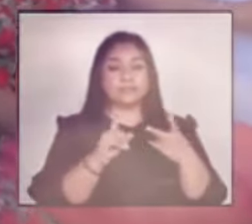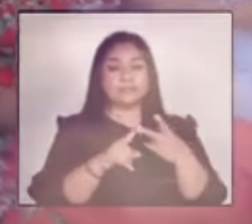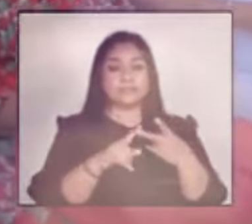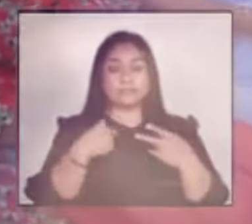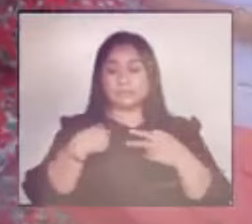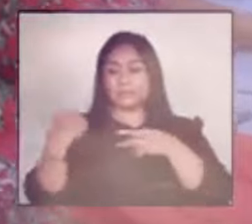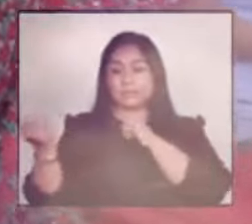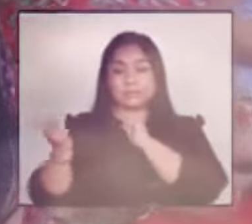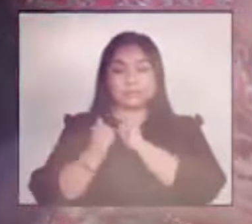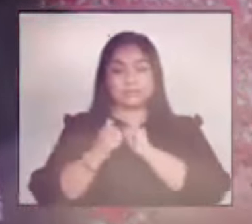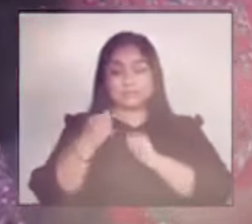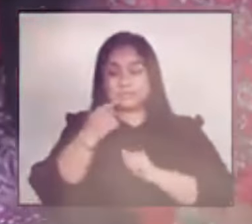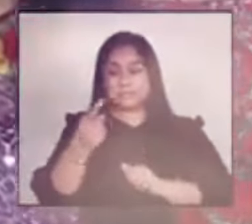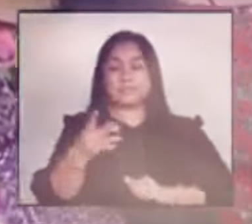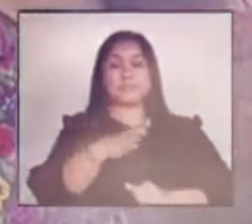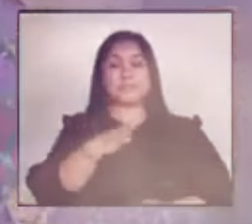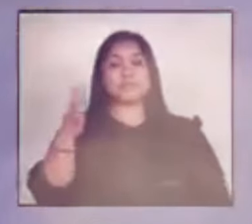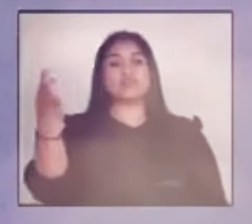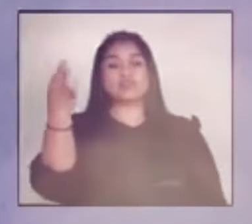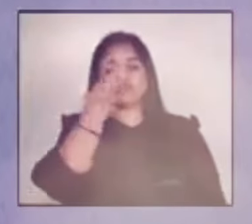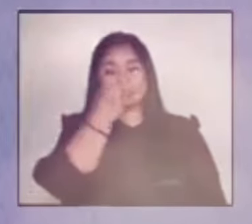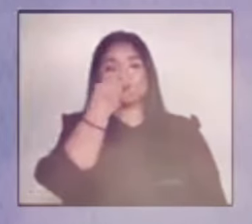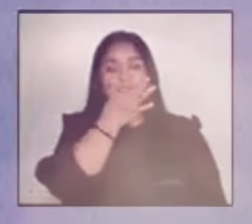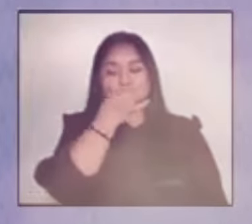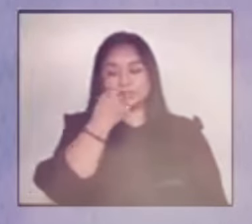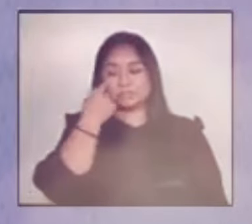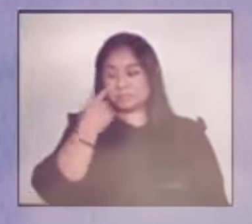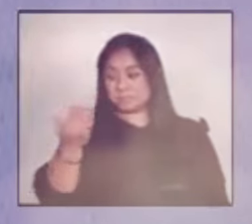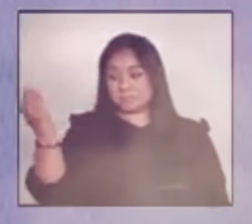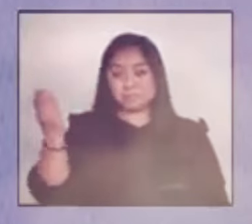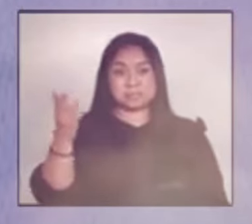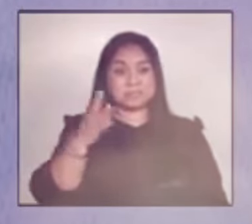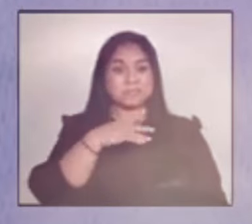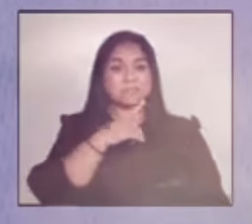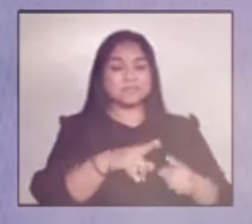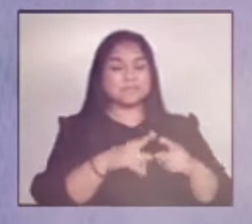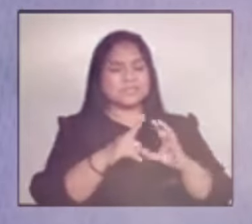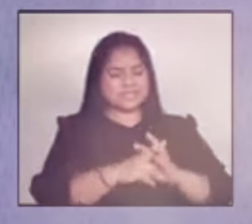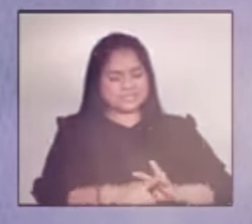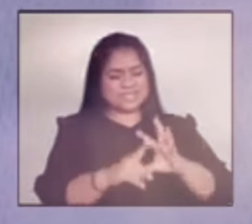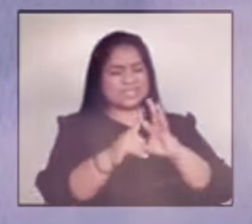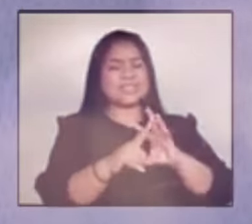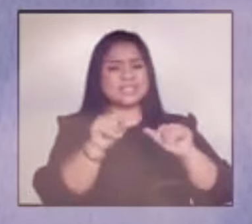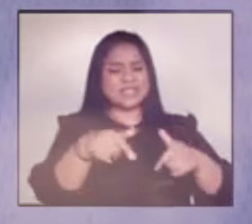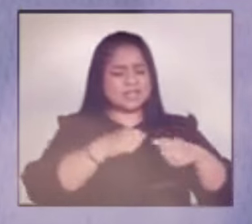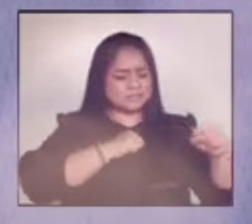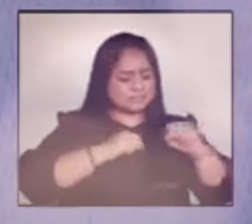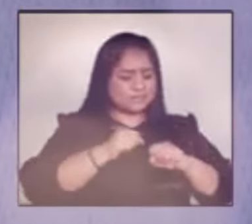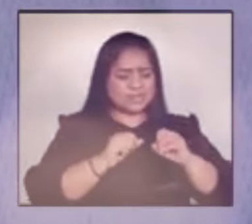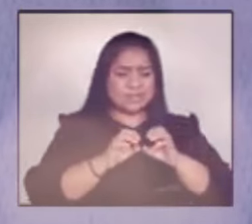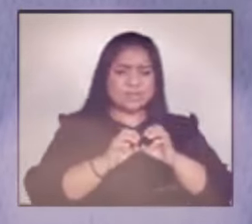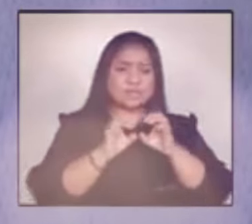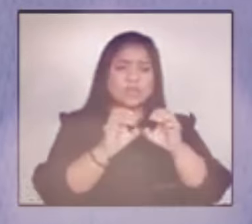se encuentran mujeres que lideran con su esfuerzo y